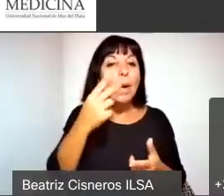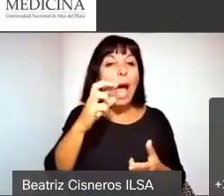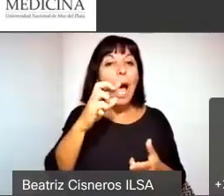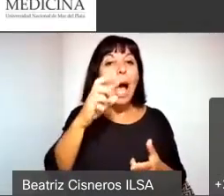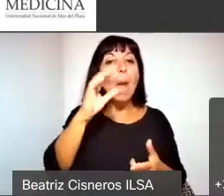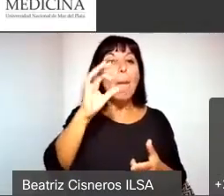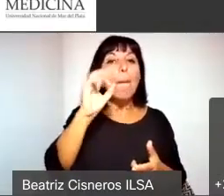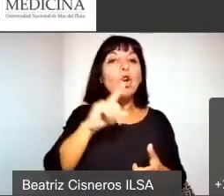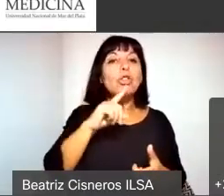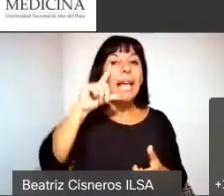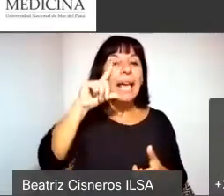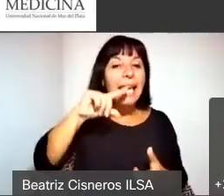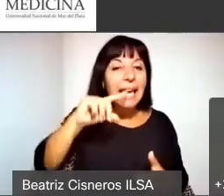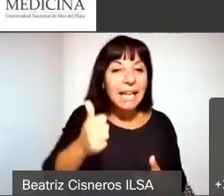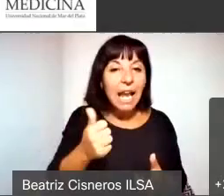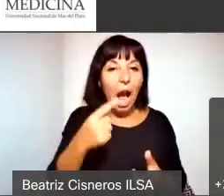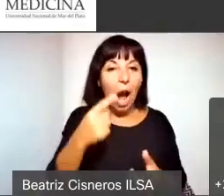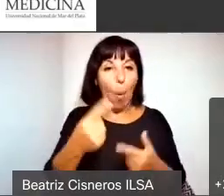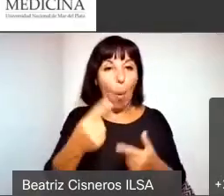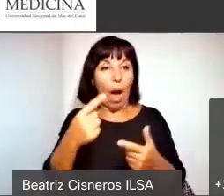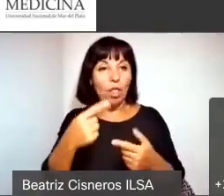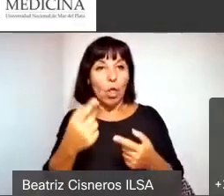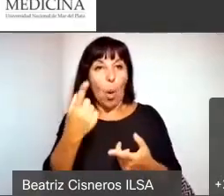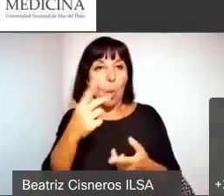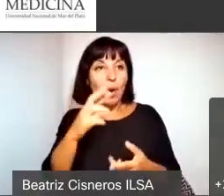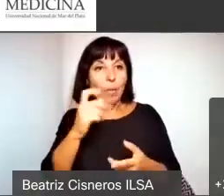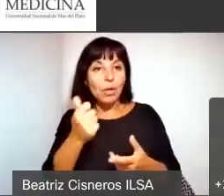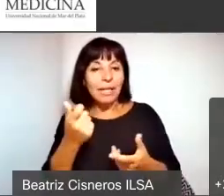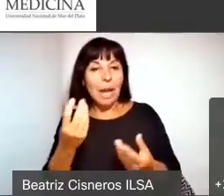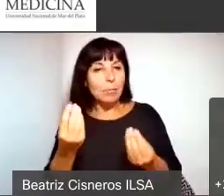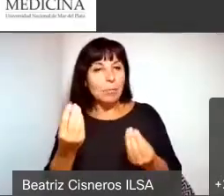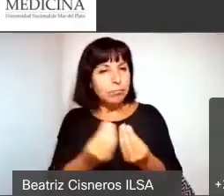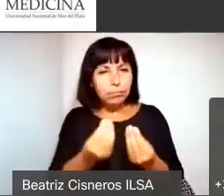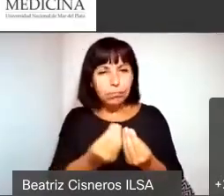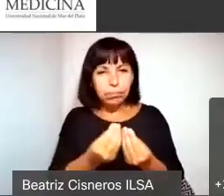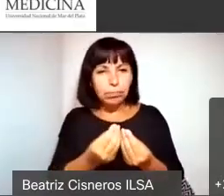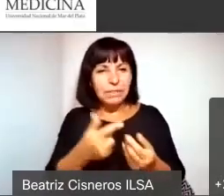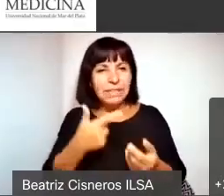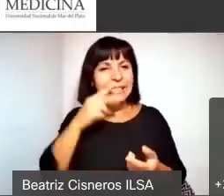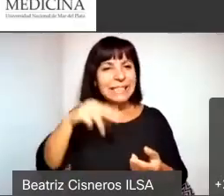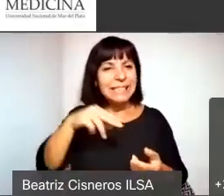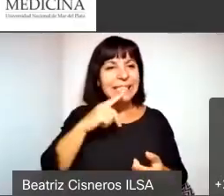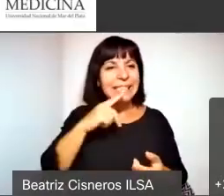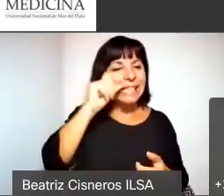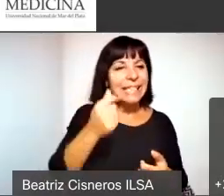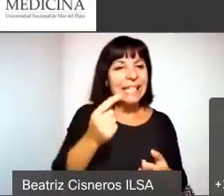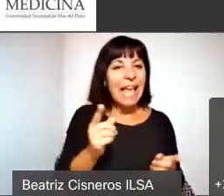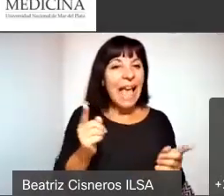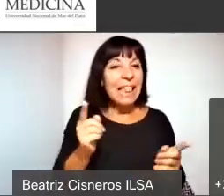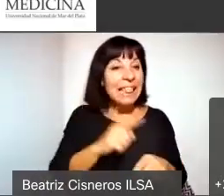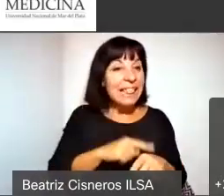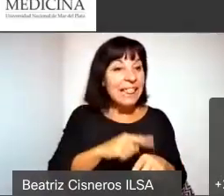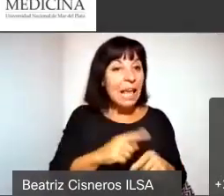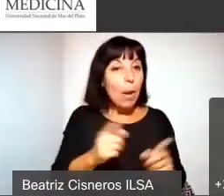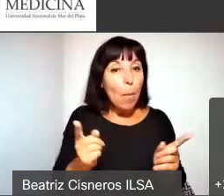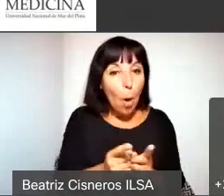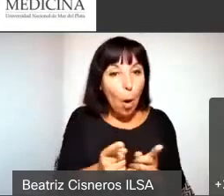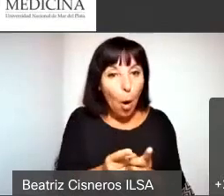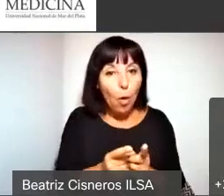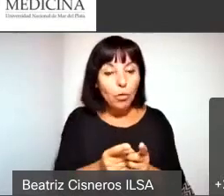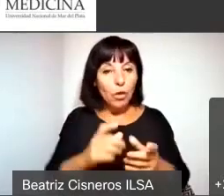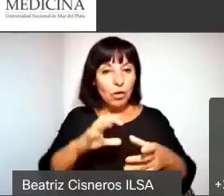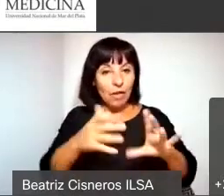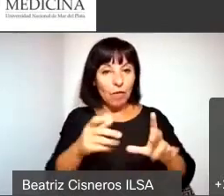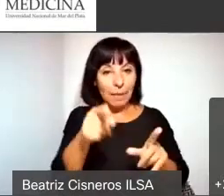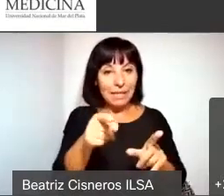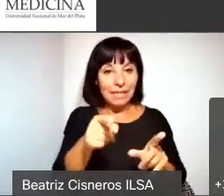elevada cantidad de una proteína determinada en un tiempo reducido, en un plazo corto, es que se forman estas estructuras,